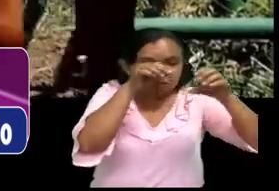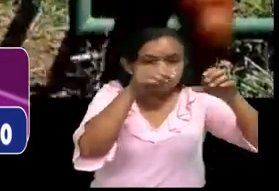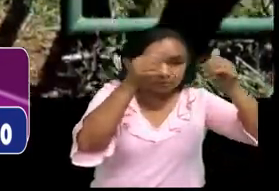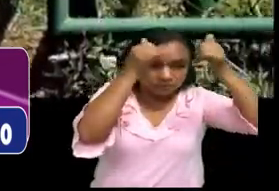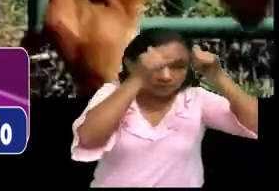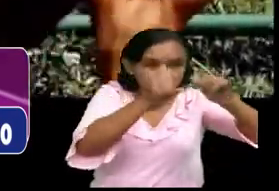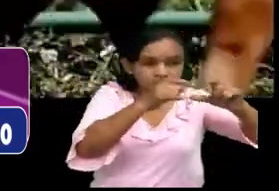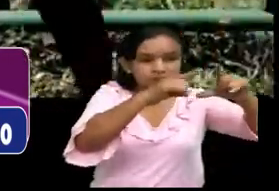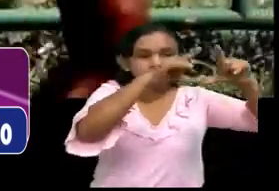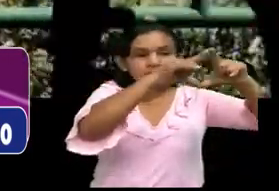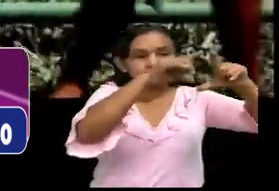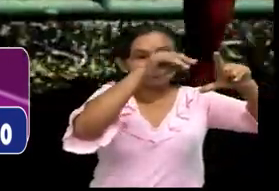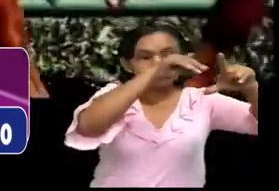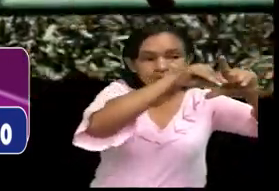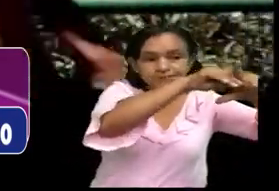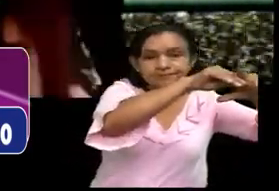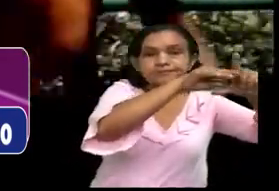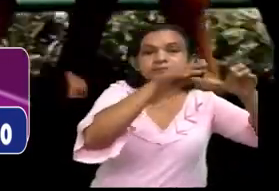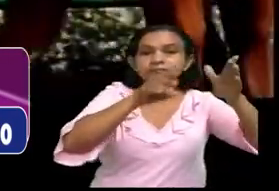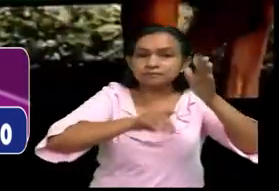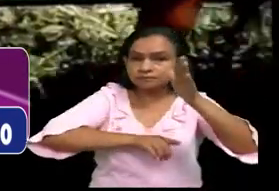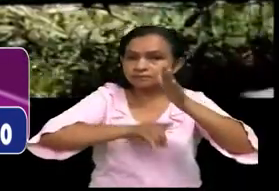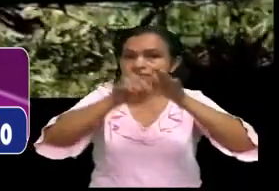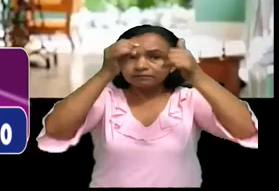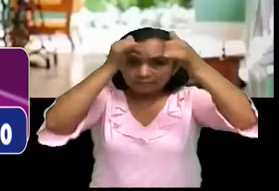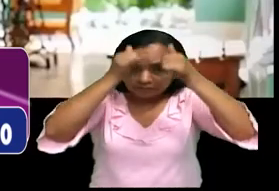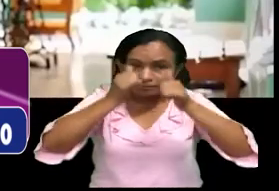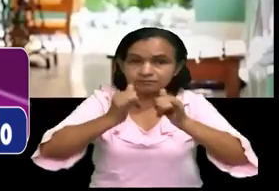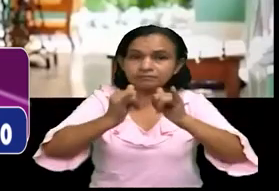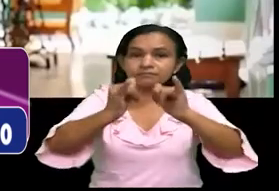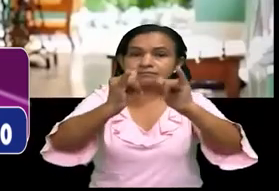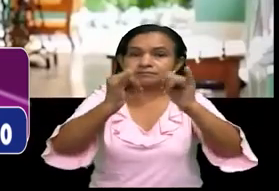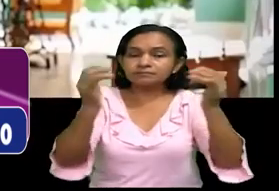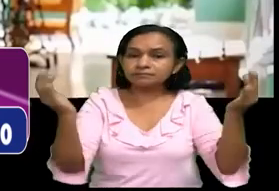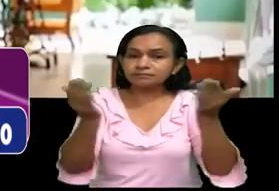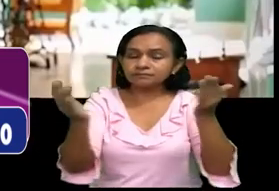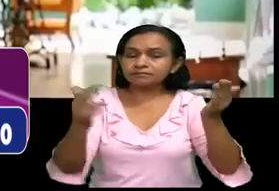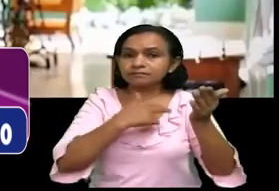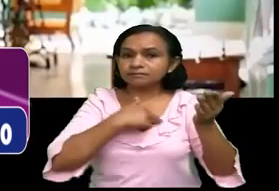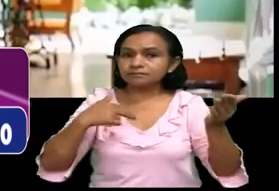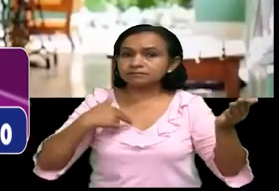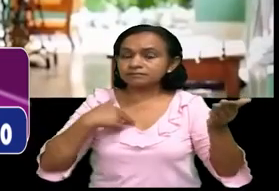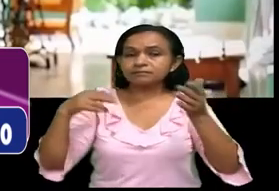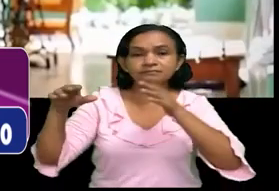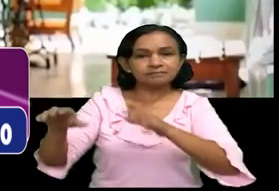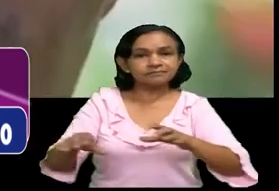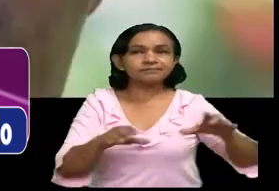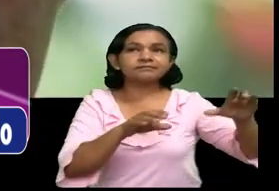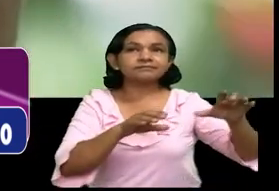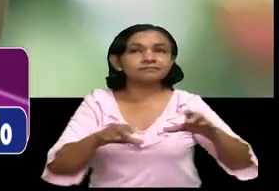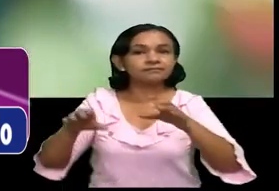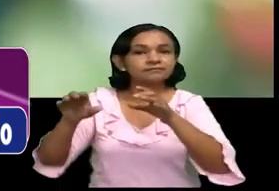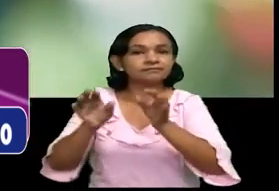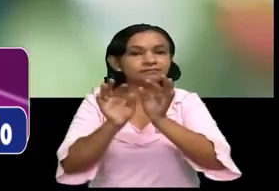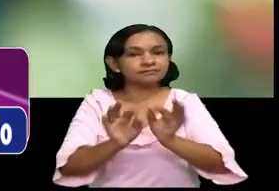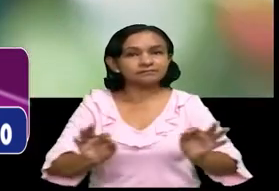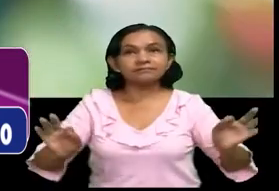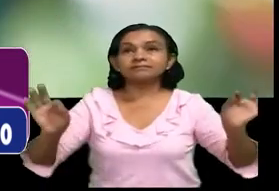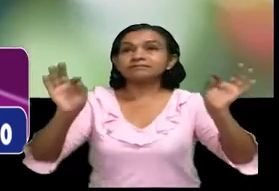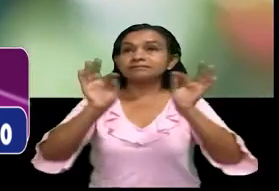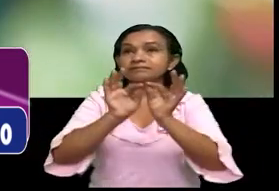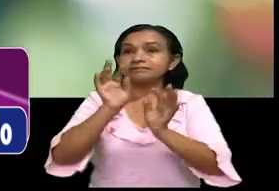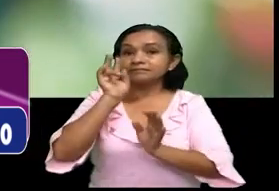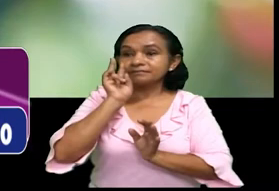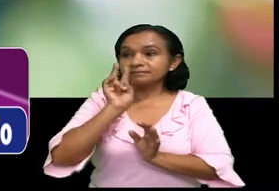actividad que se viene desarrollando en la ganadería, que, como te digo, es una actividad muy dinámica. Incluso para